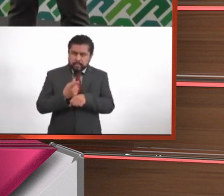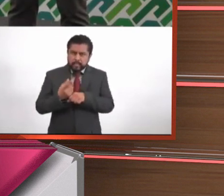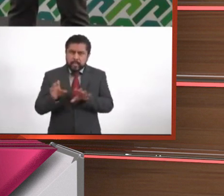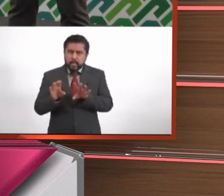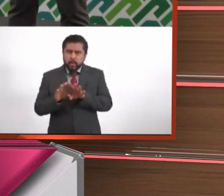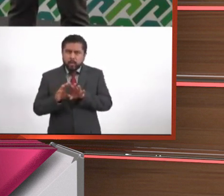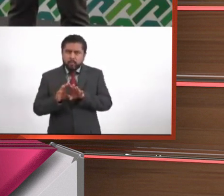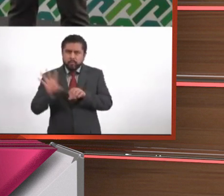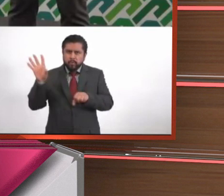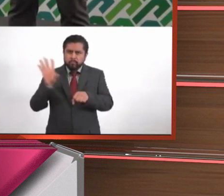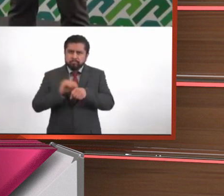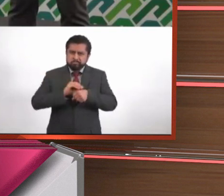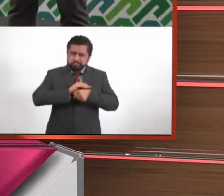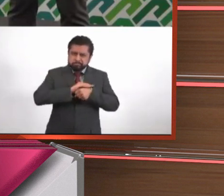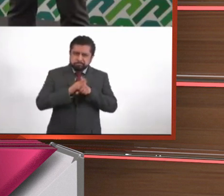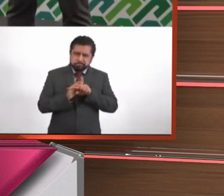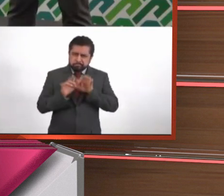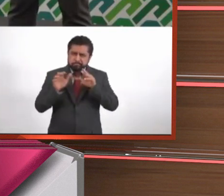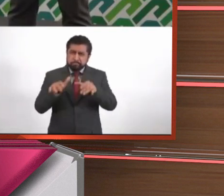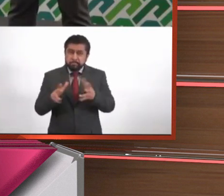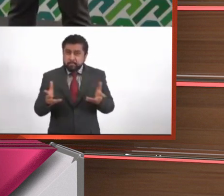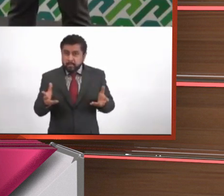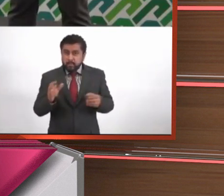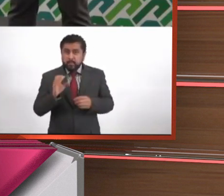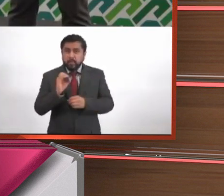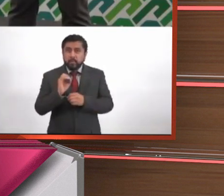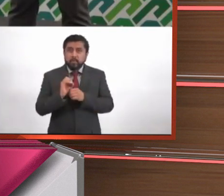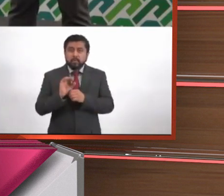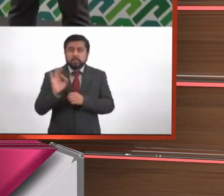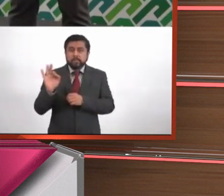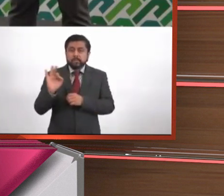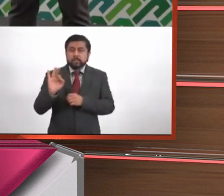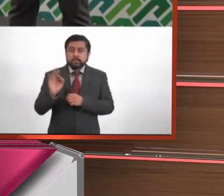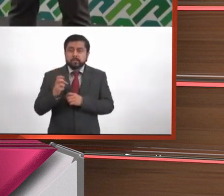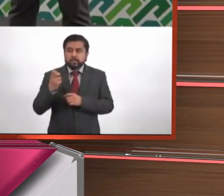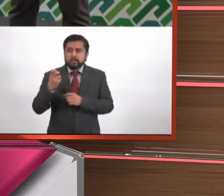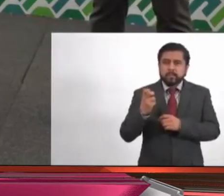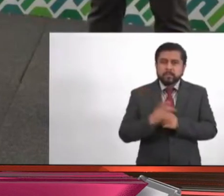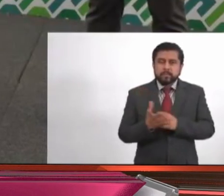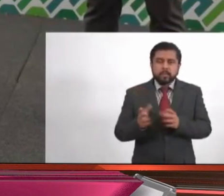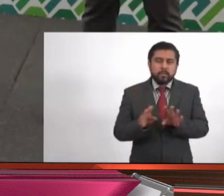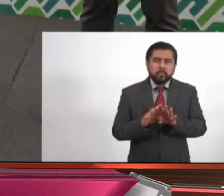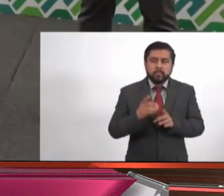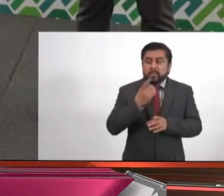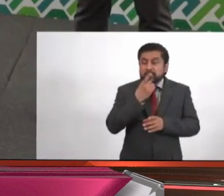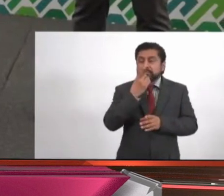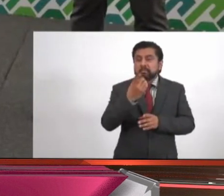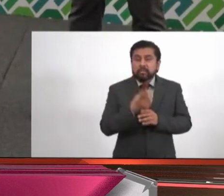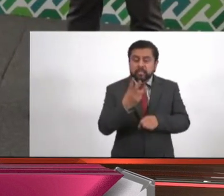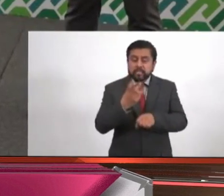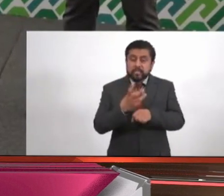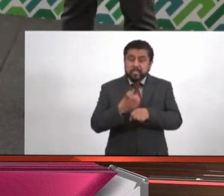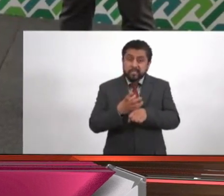la población, aseverando que esto va a pasar cuando no tiene por qué ser así. Estamos bastante avanzados con el plan de vacunación y esto es lo que ha permitido